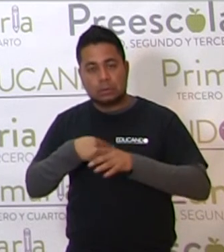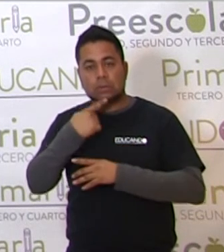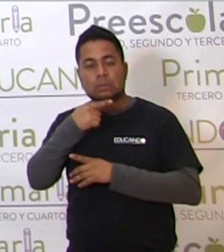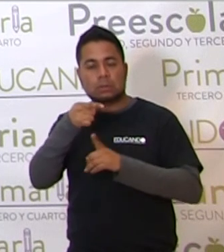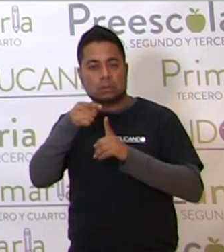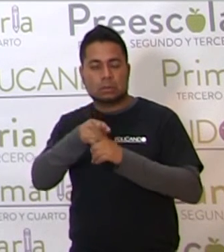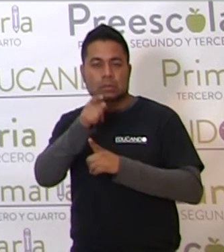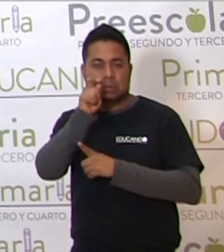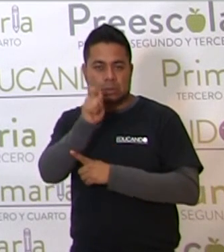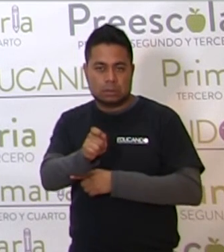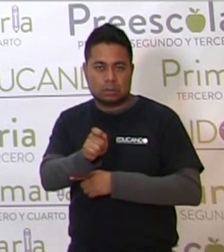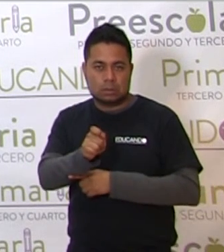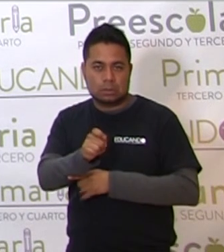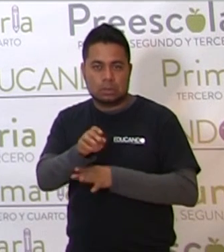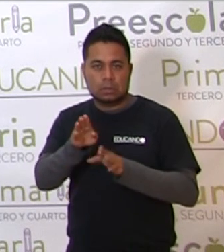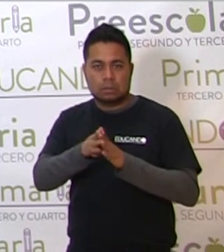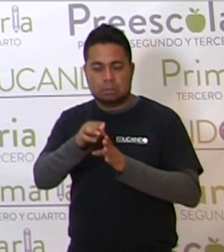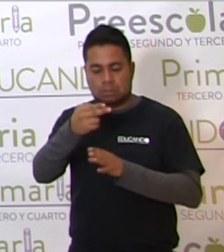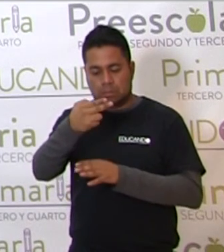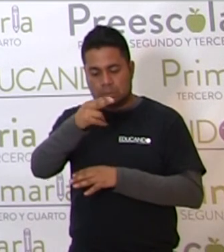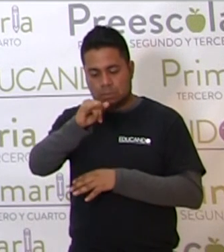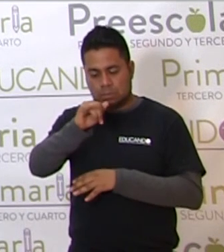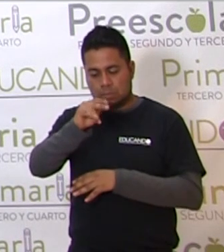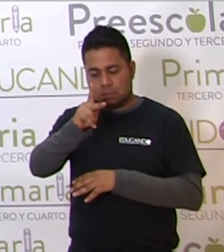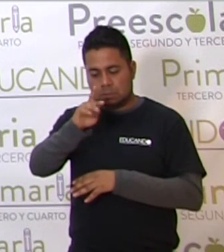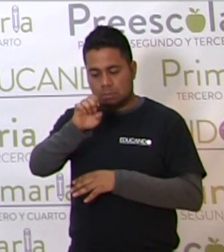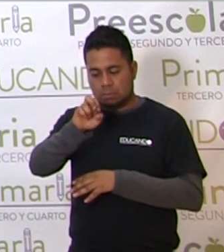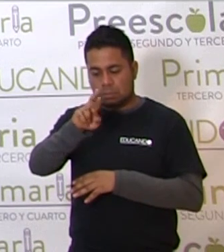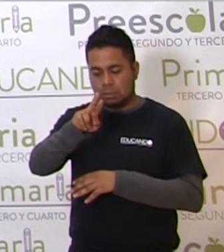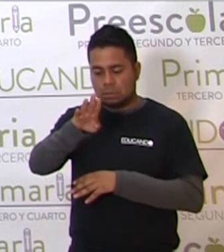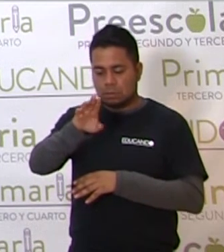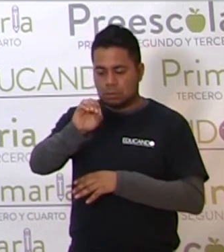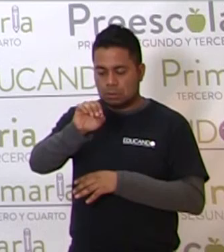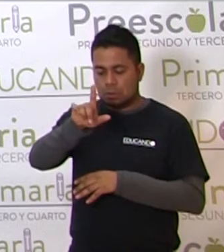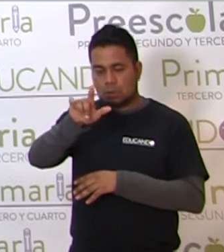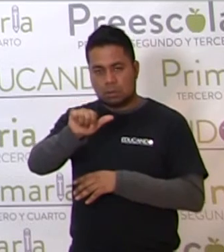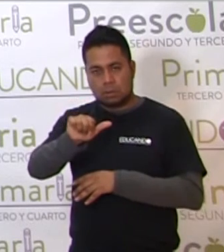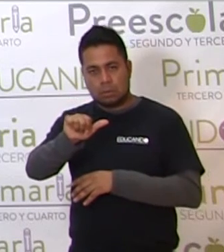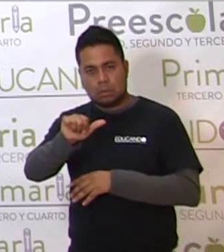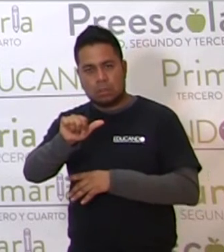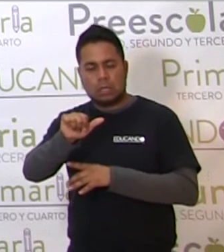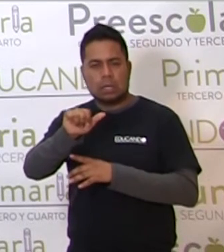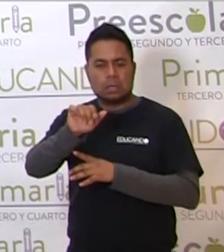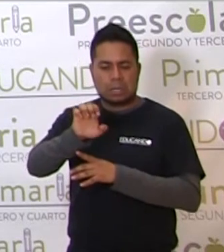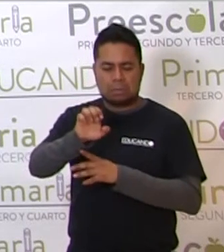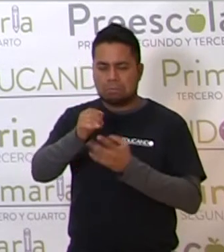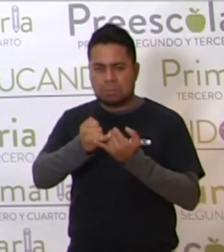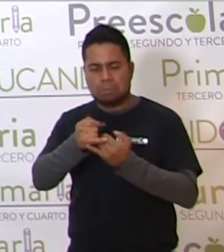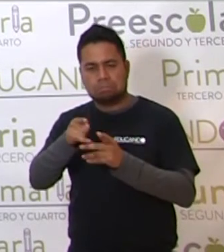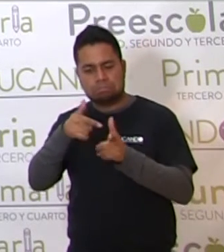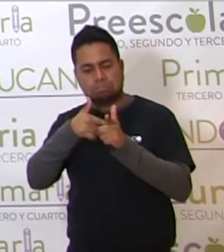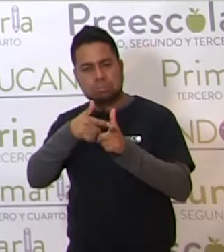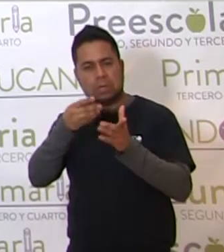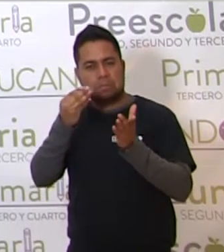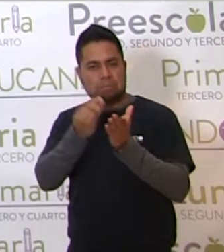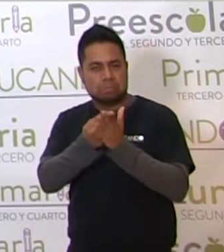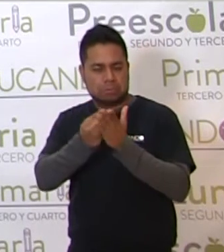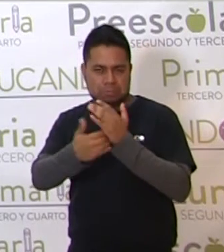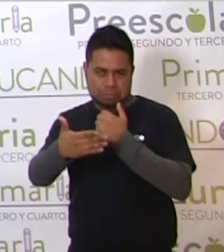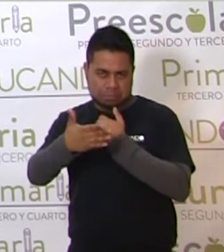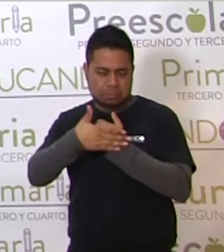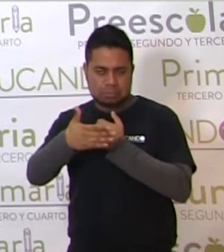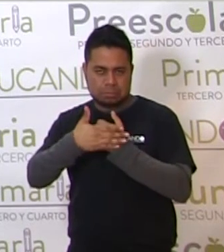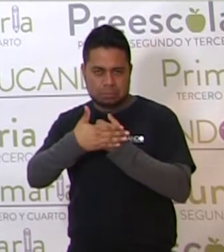a lo que es una hipérbole bien pero la hipérbole la vamos a seguir viendo en la sesiones que nos